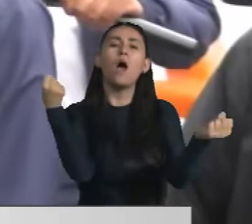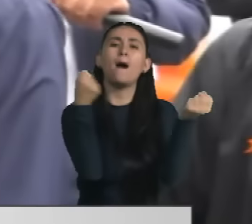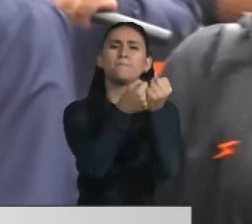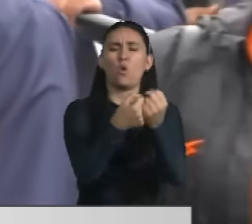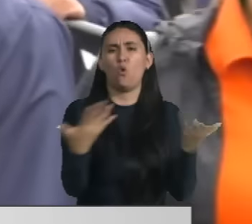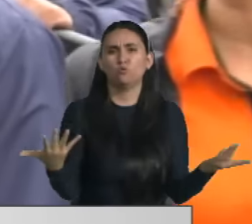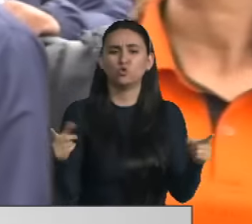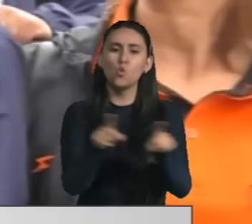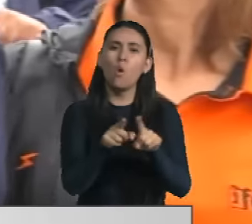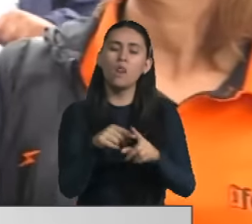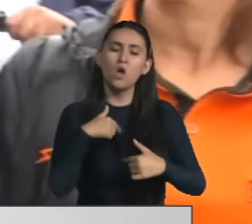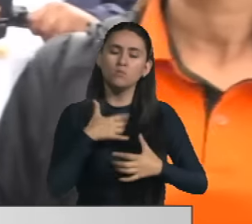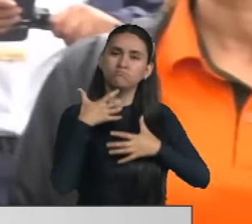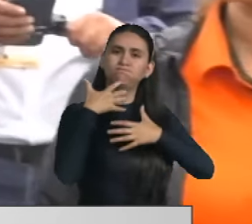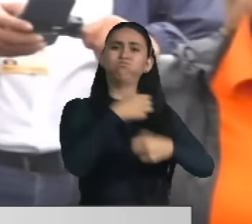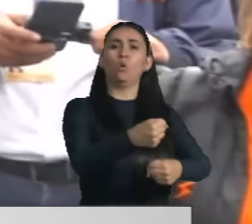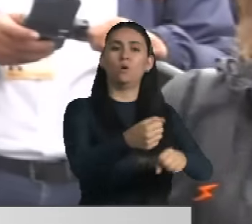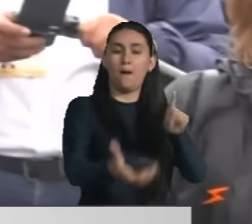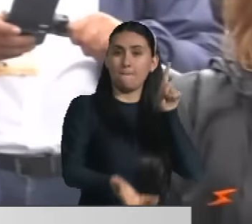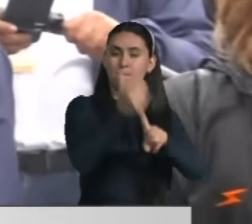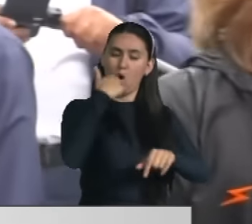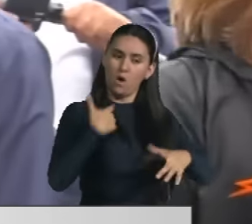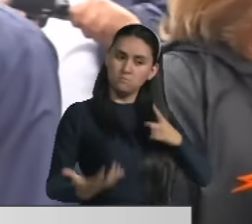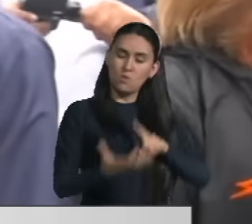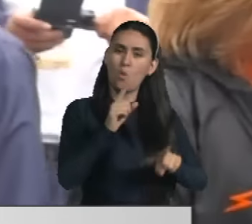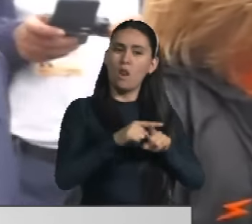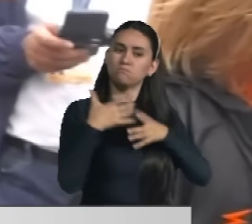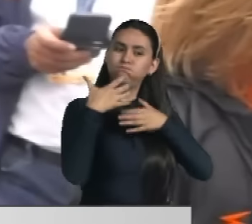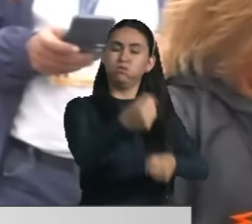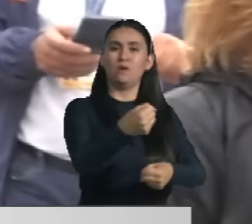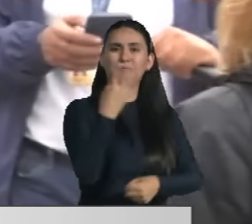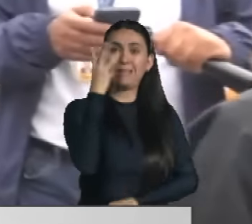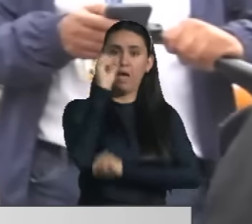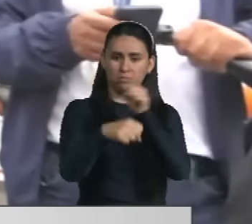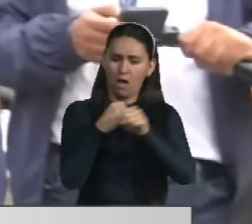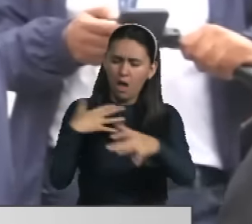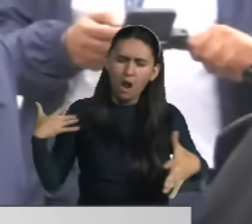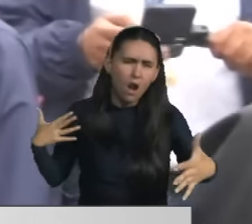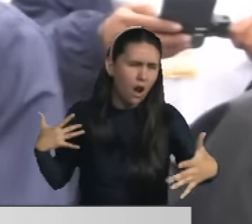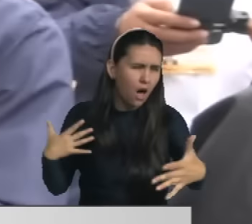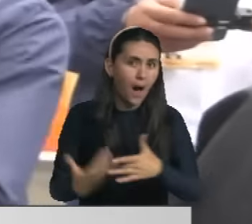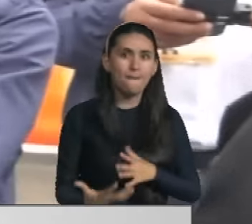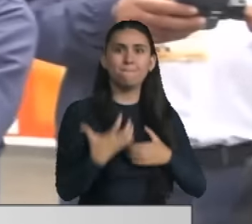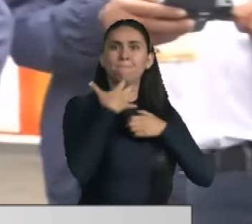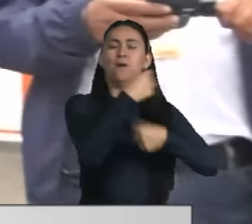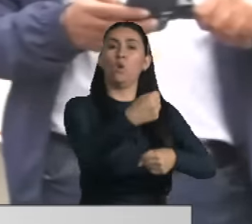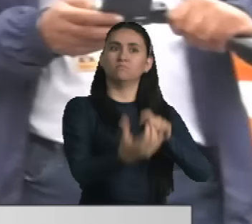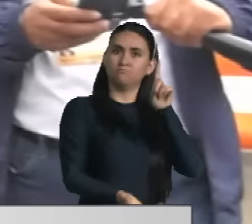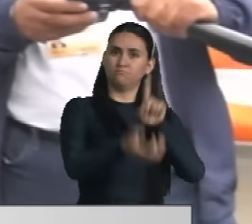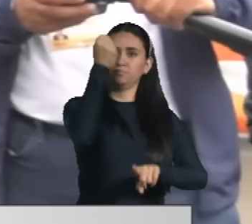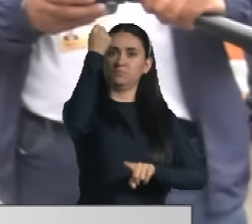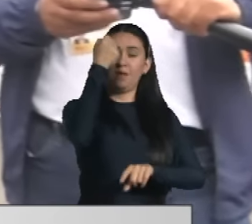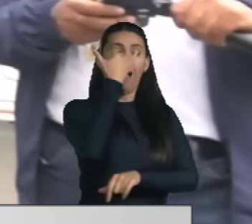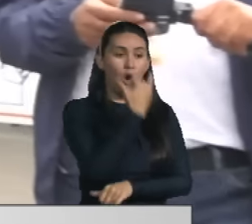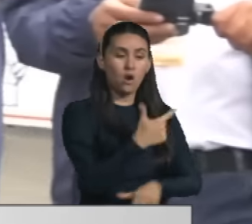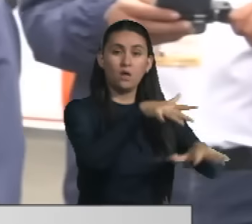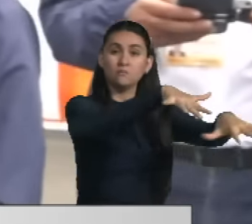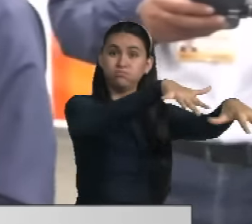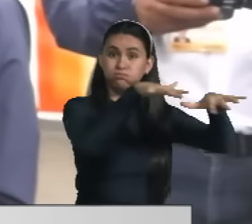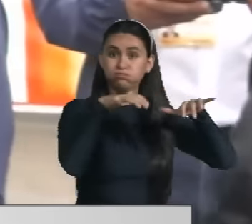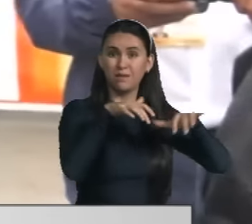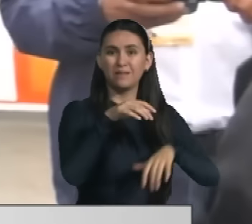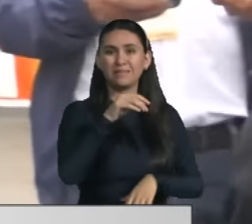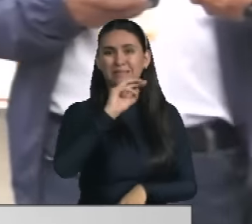una conquista de 30 años y va a desaparecer en un tercer debate, por ejemplo, en la plenaria si se